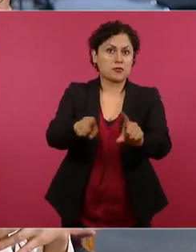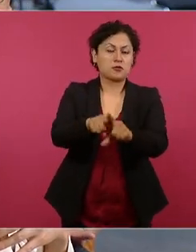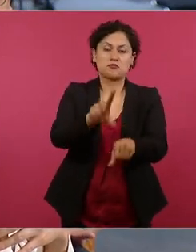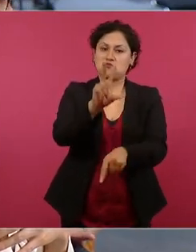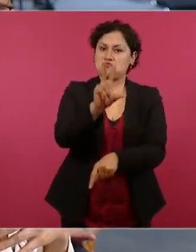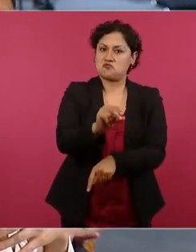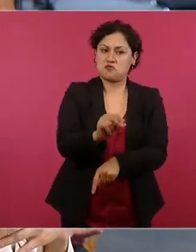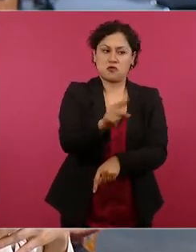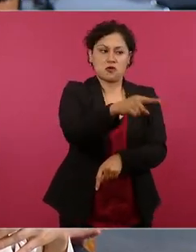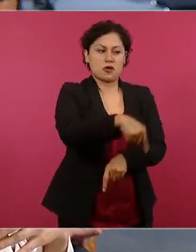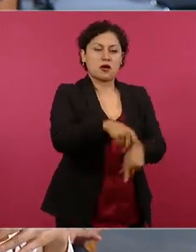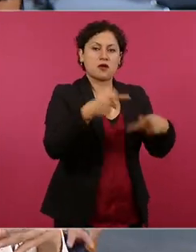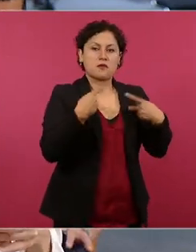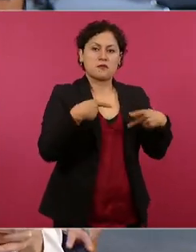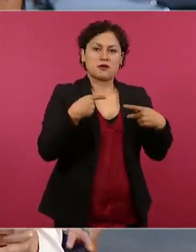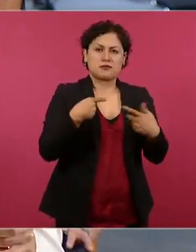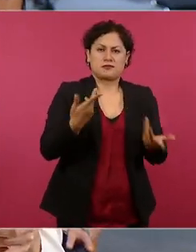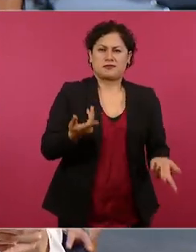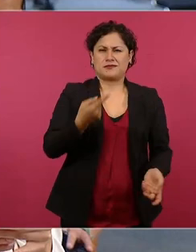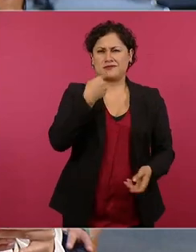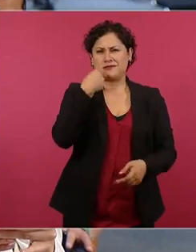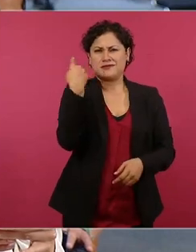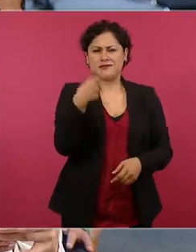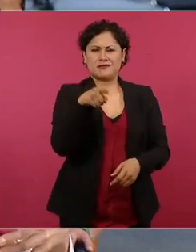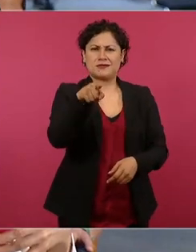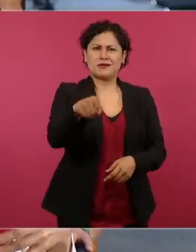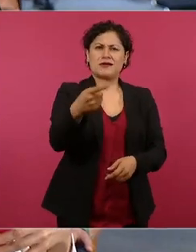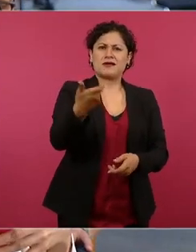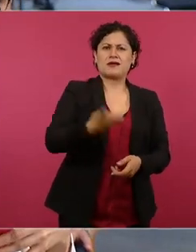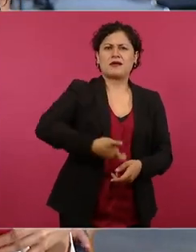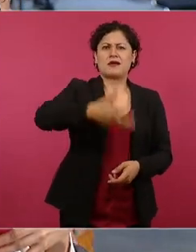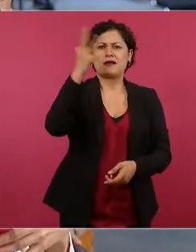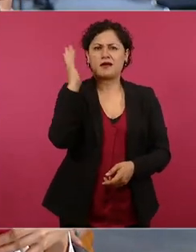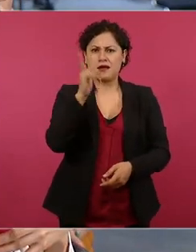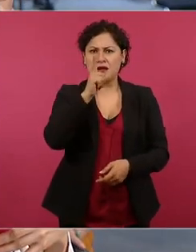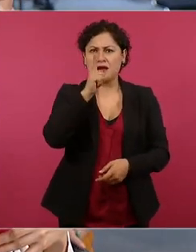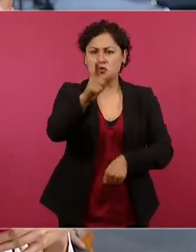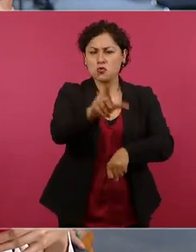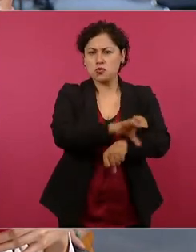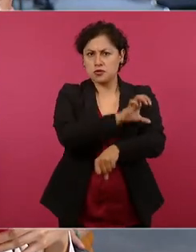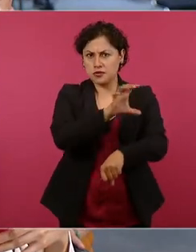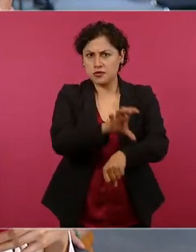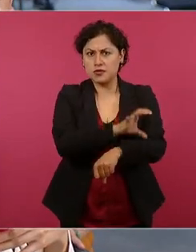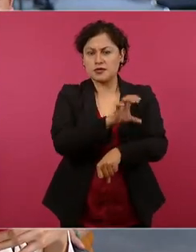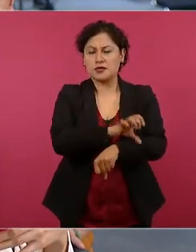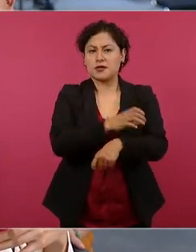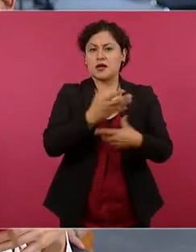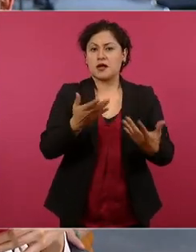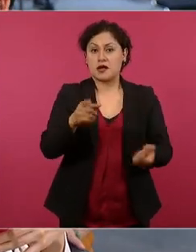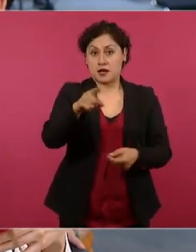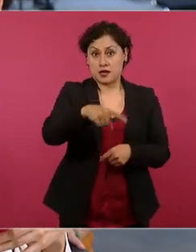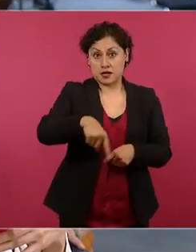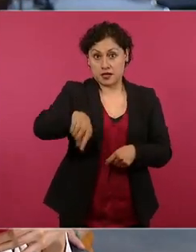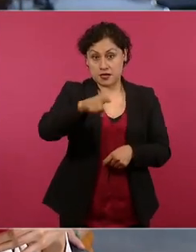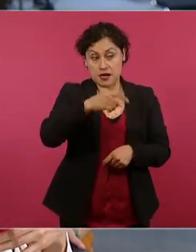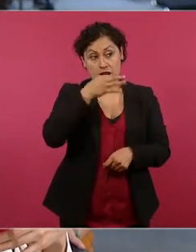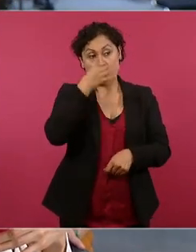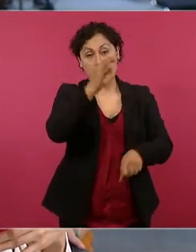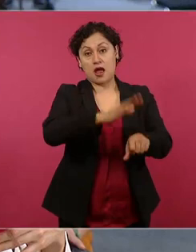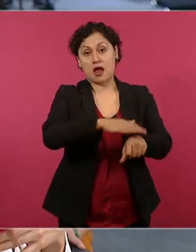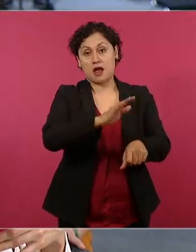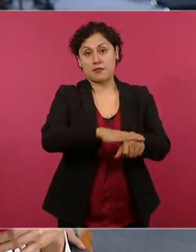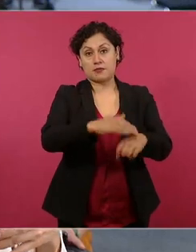quejan de cobros estratosféricos en el uso de electricidad. Y se prohíbe que los residentes de